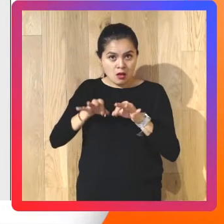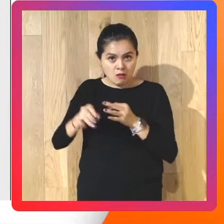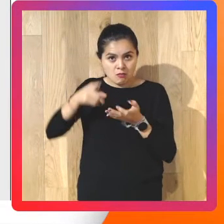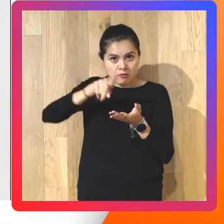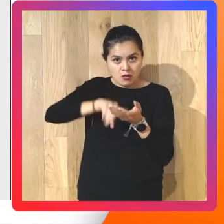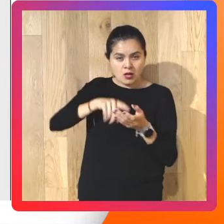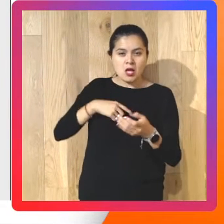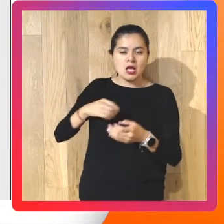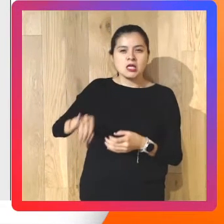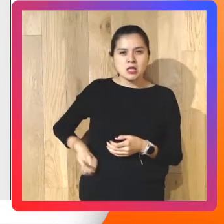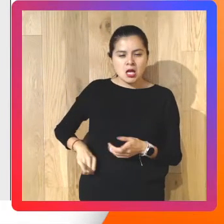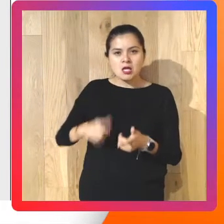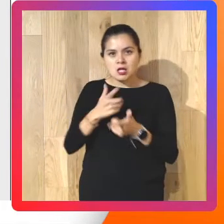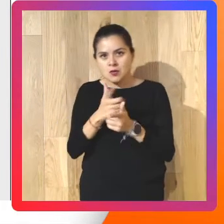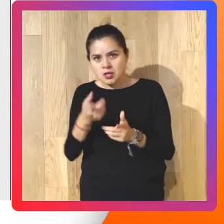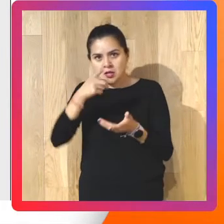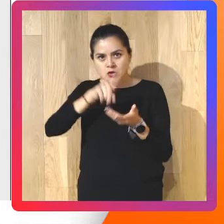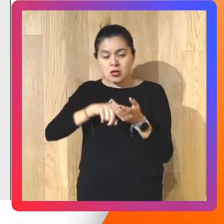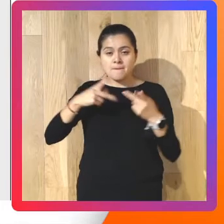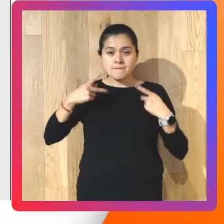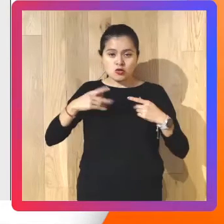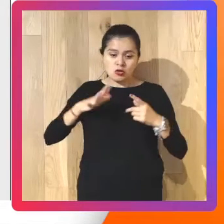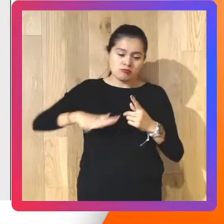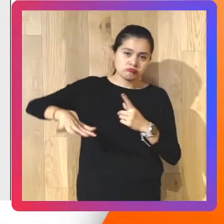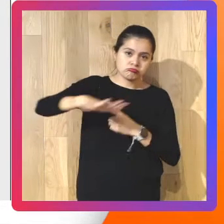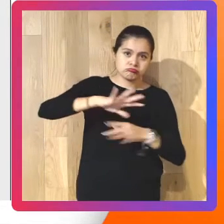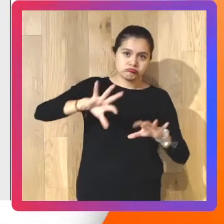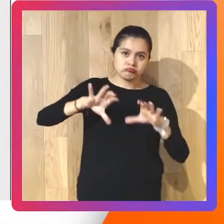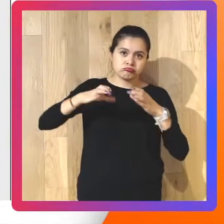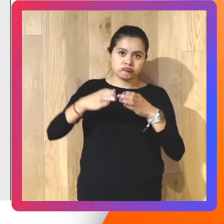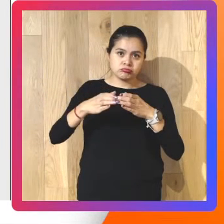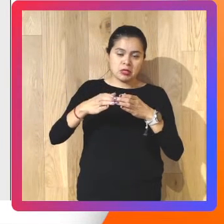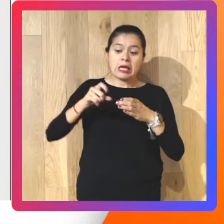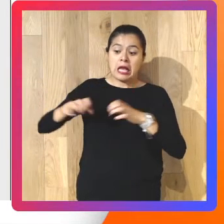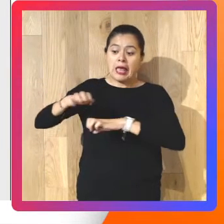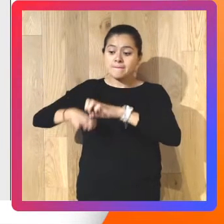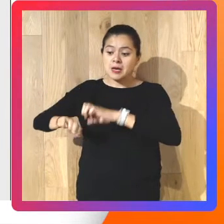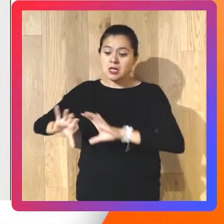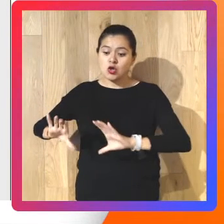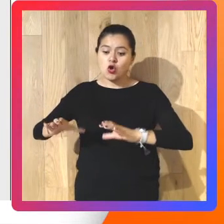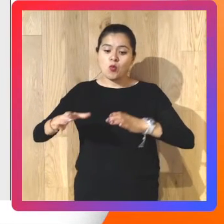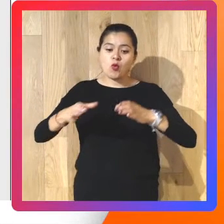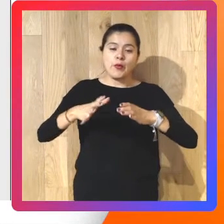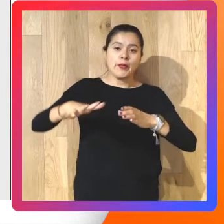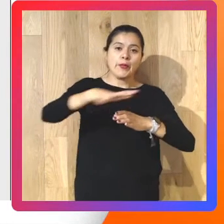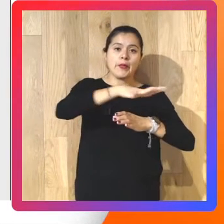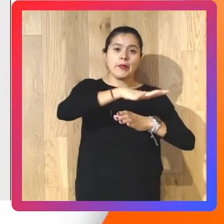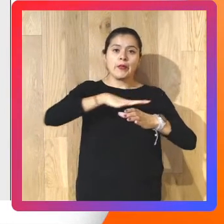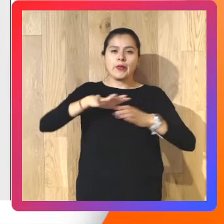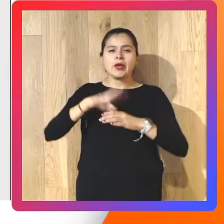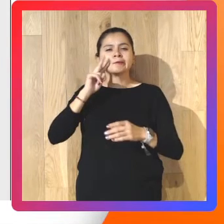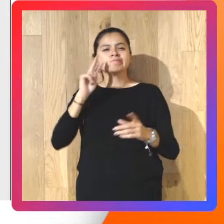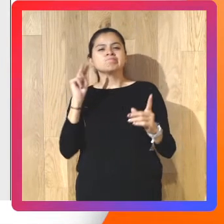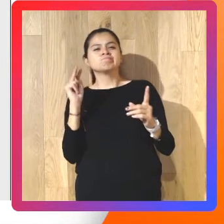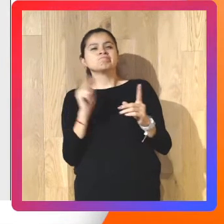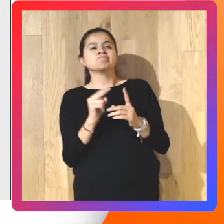intereses de las personas y de las comunidades en las que están asentadas las empresas, y tener una perspectiva de que